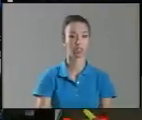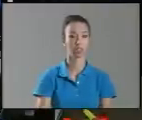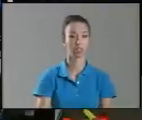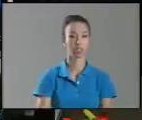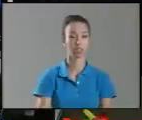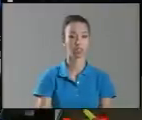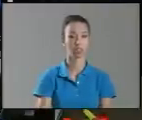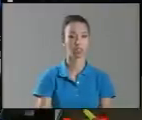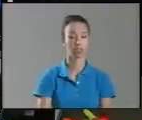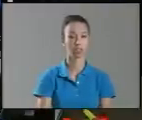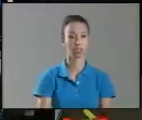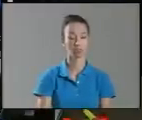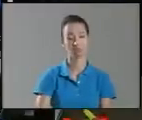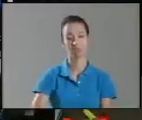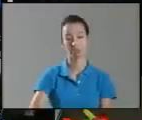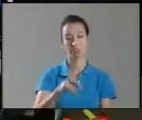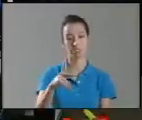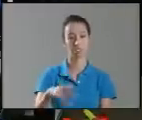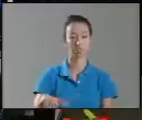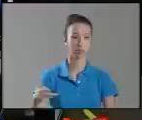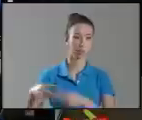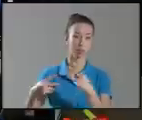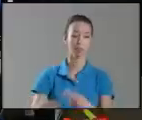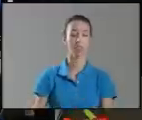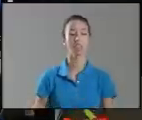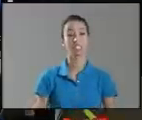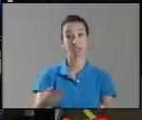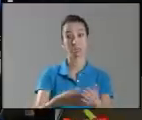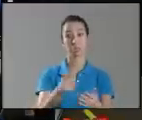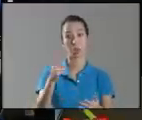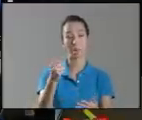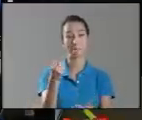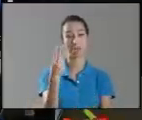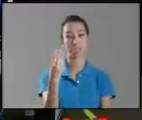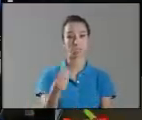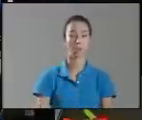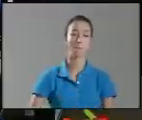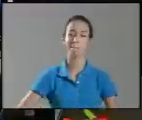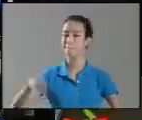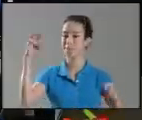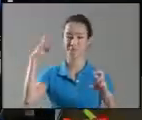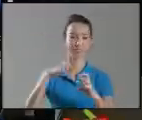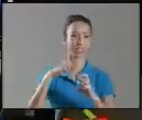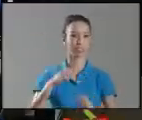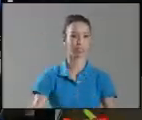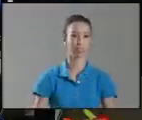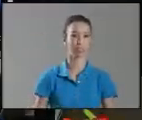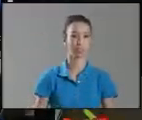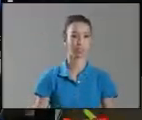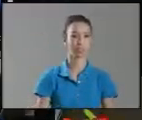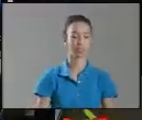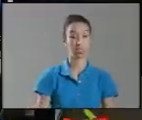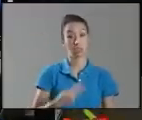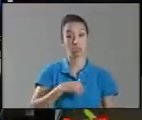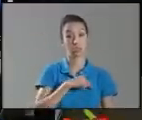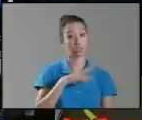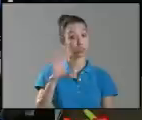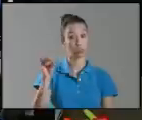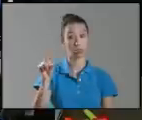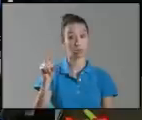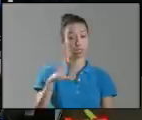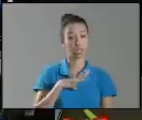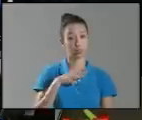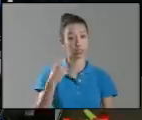Juan de Dios se llamaba, o se llama, no sé. Está bueno, se las vendo. ¿En